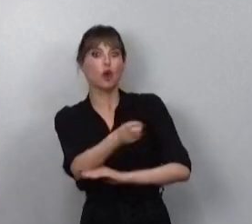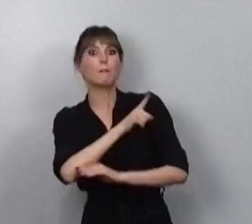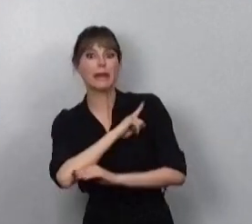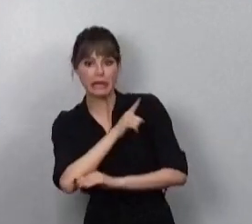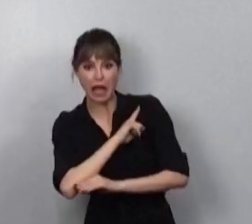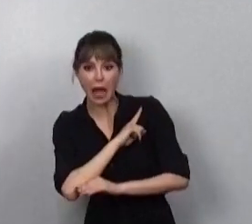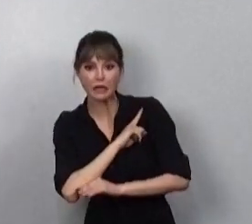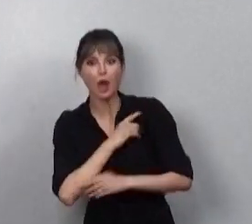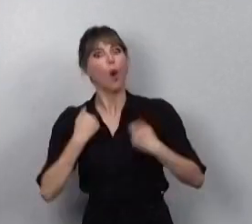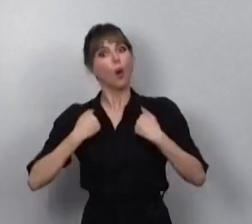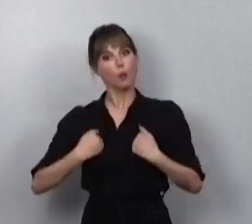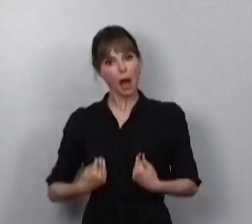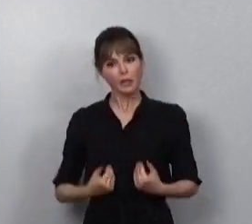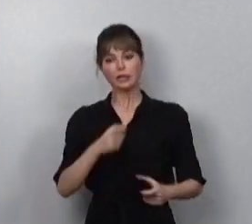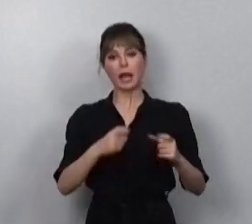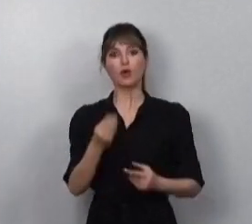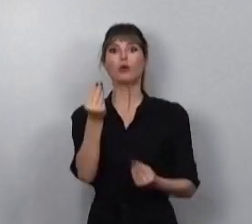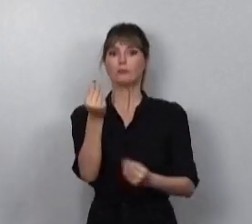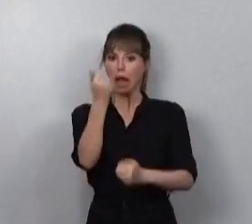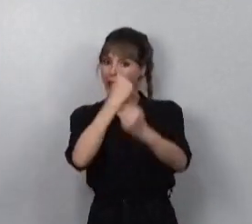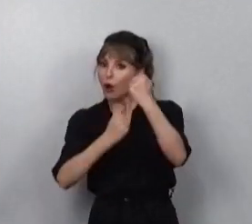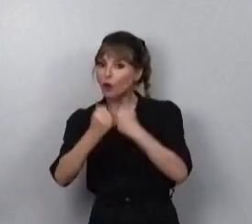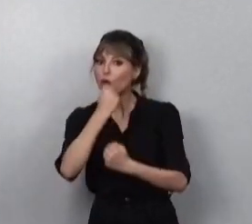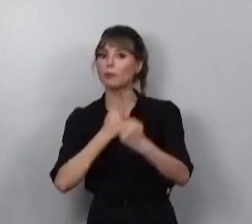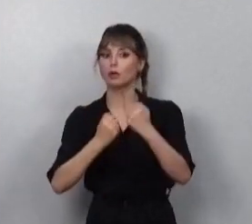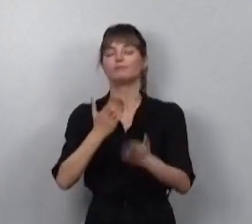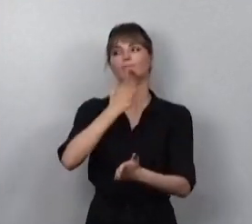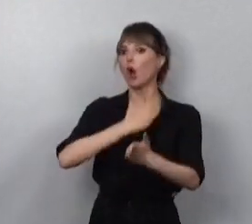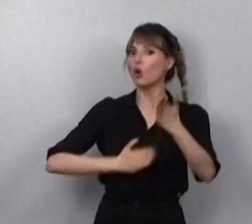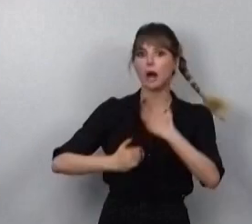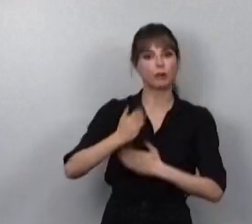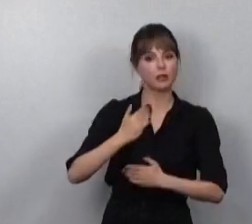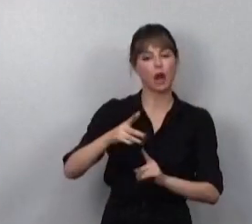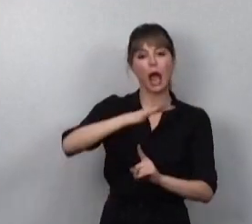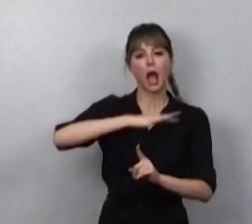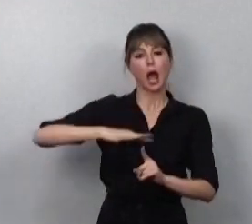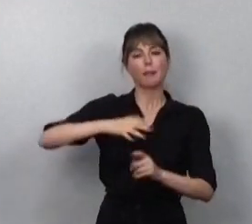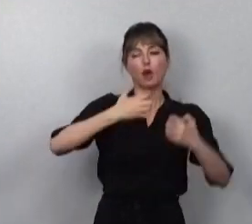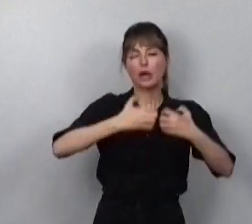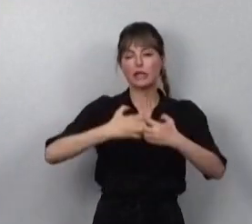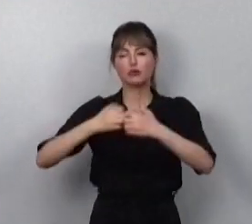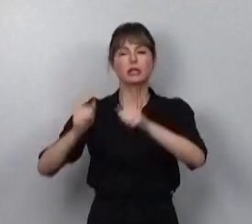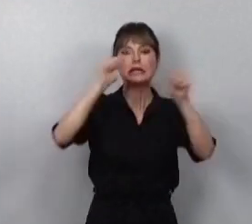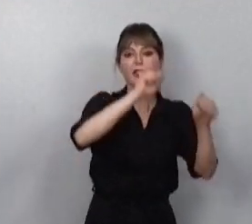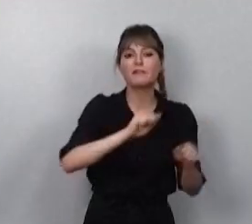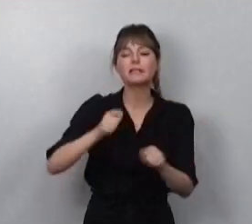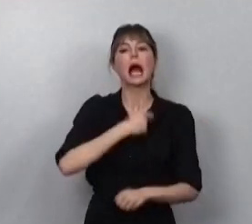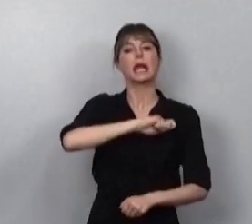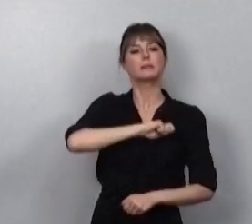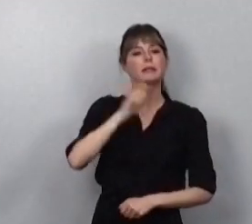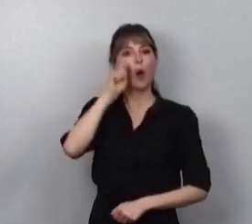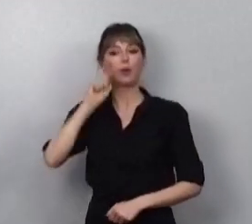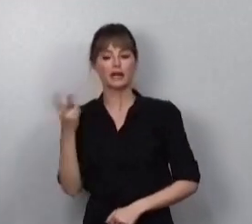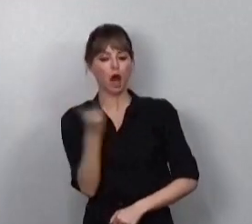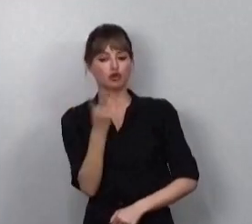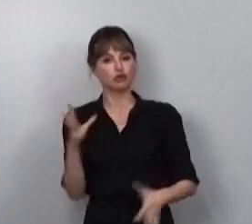humanitario financiero la colaboración en el ámbito de las Industrias de la defensa Española y ucraniana la